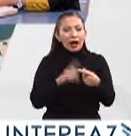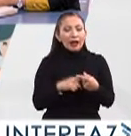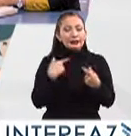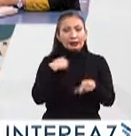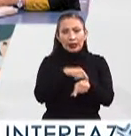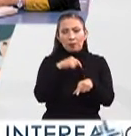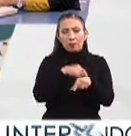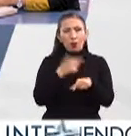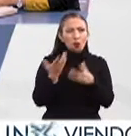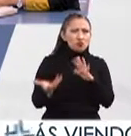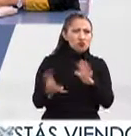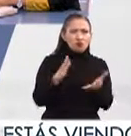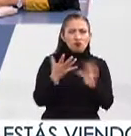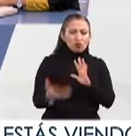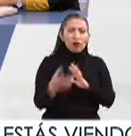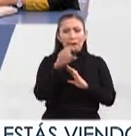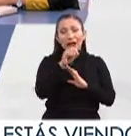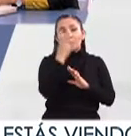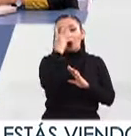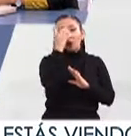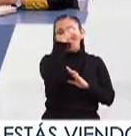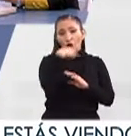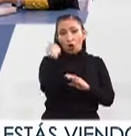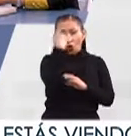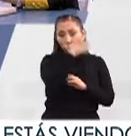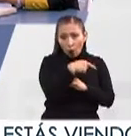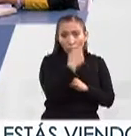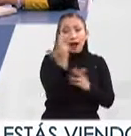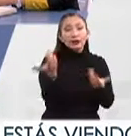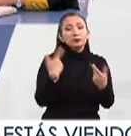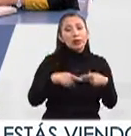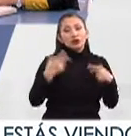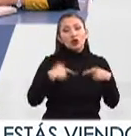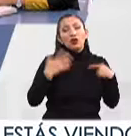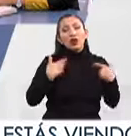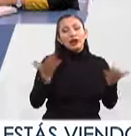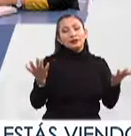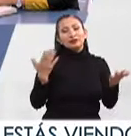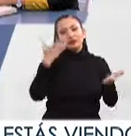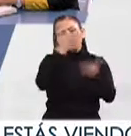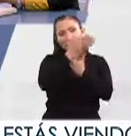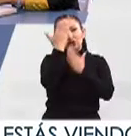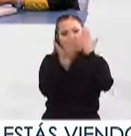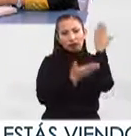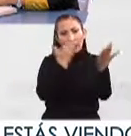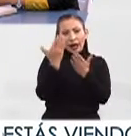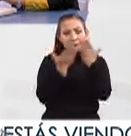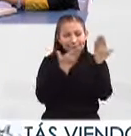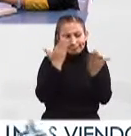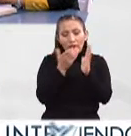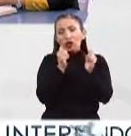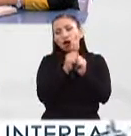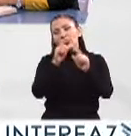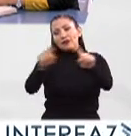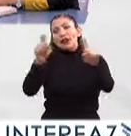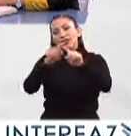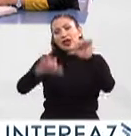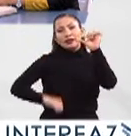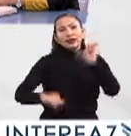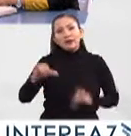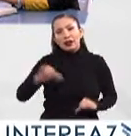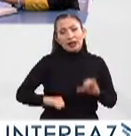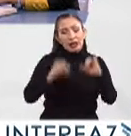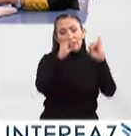tiene un tiempo estimado de 24 horas, los cuales los participantes pueden pues cursarlo a través de diferentes